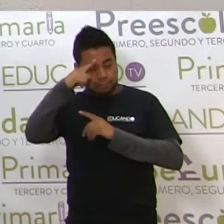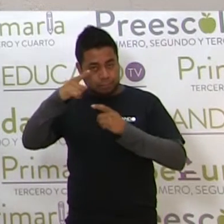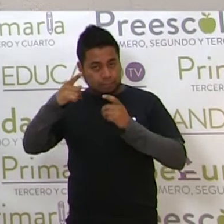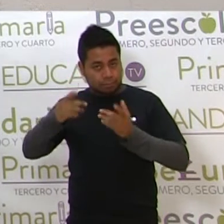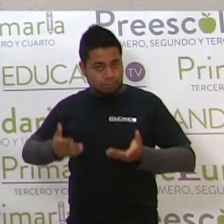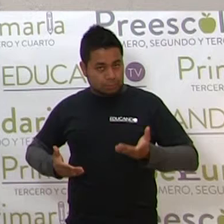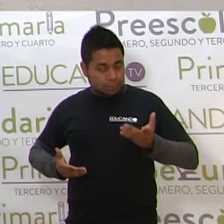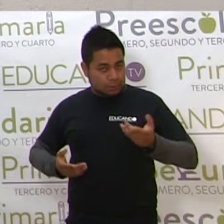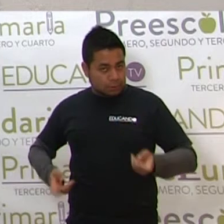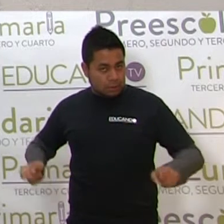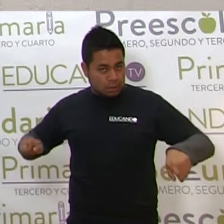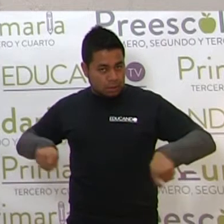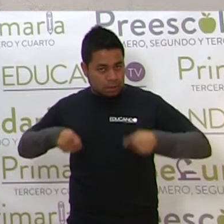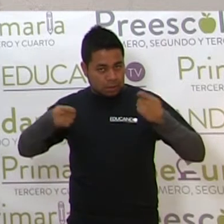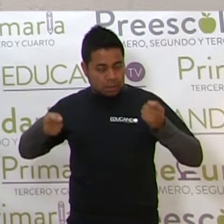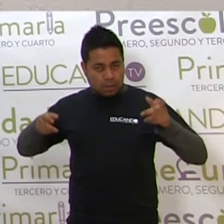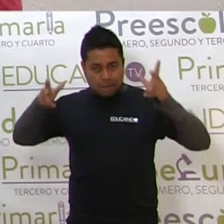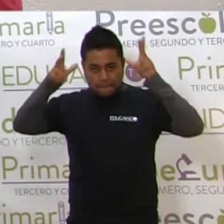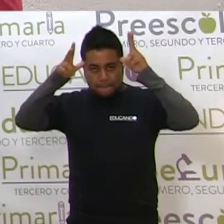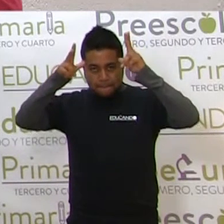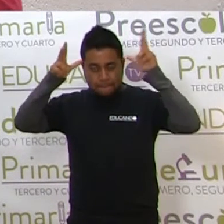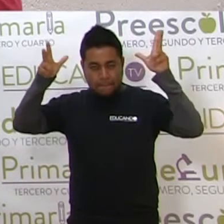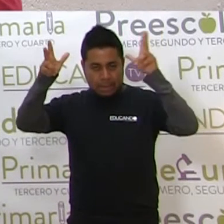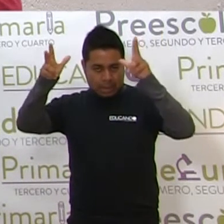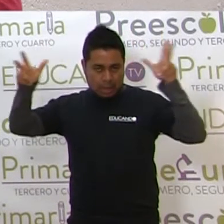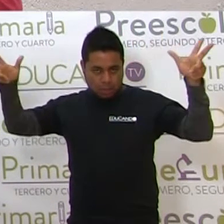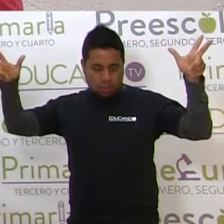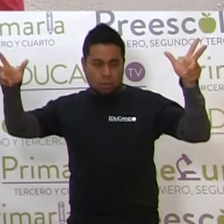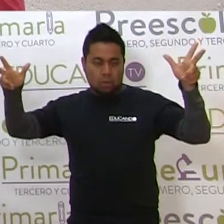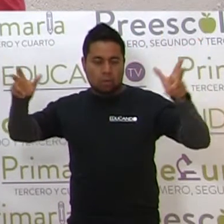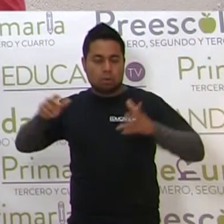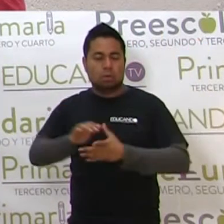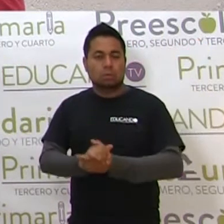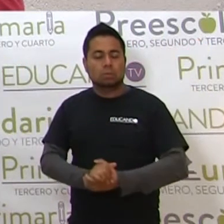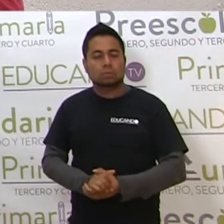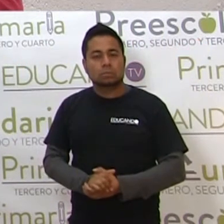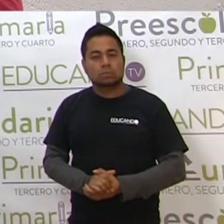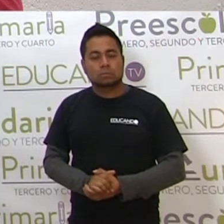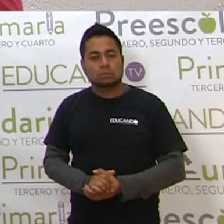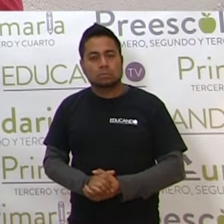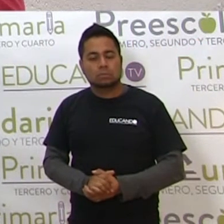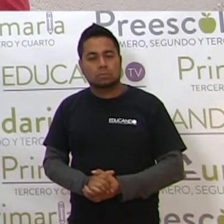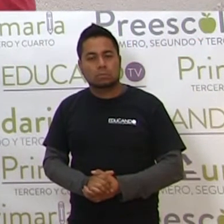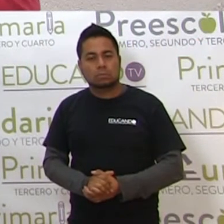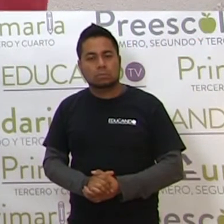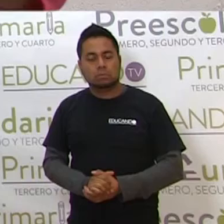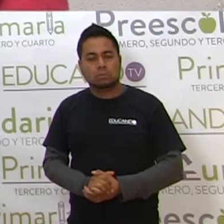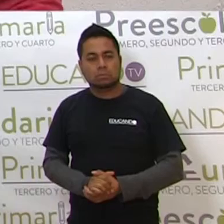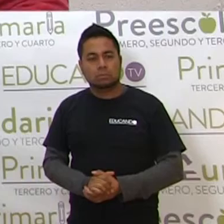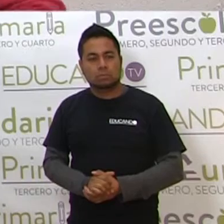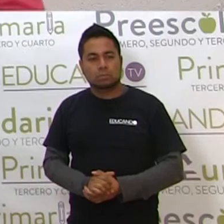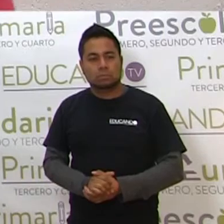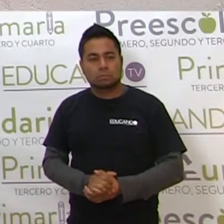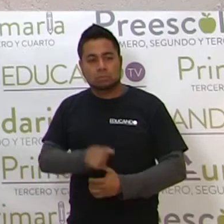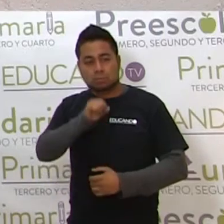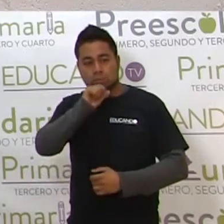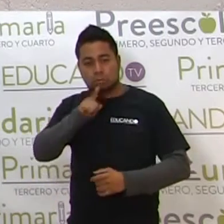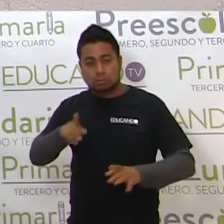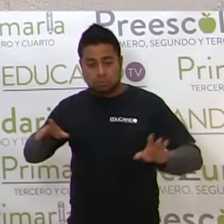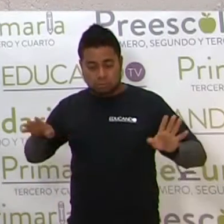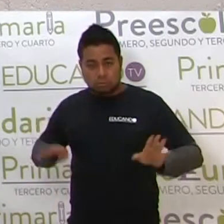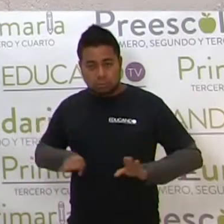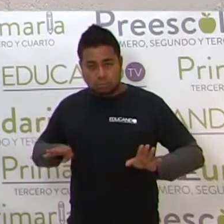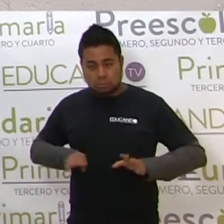del Venado s no el venado este donde también se caracteriza